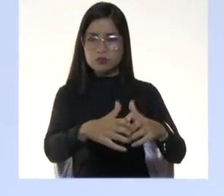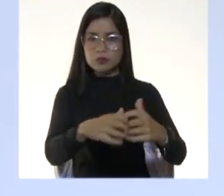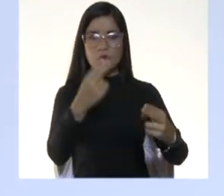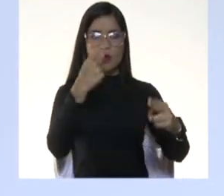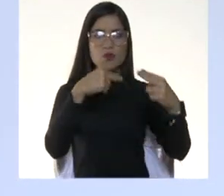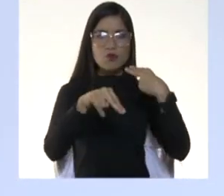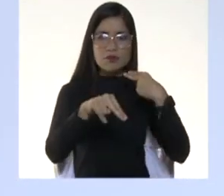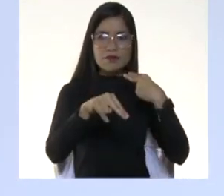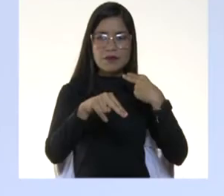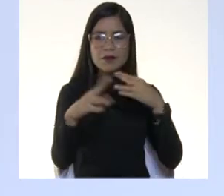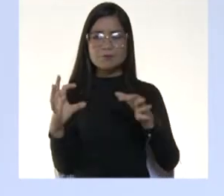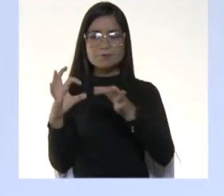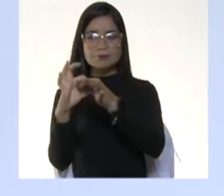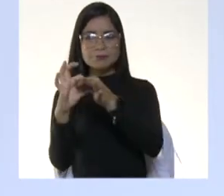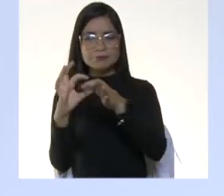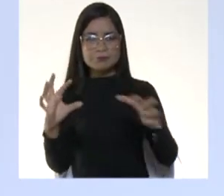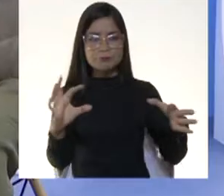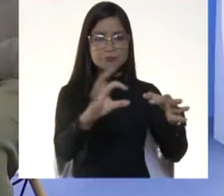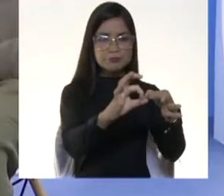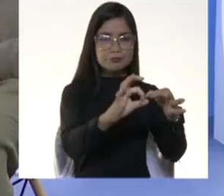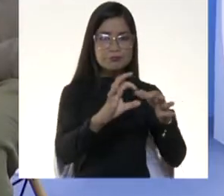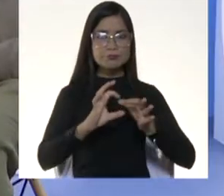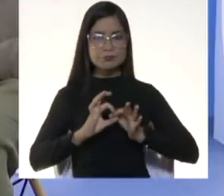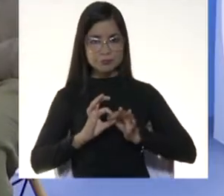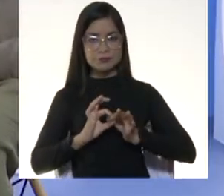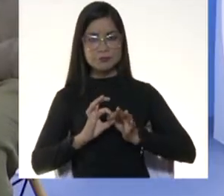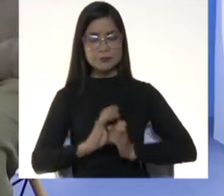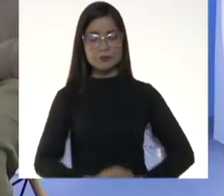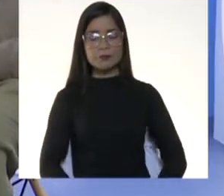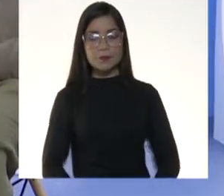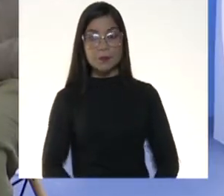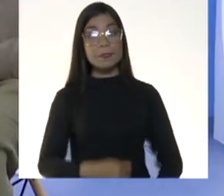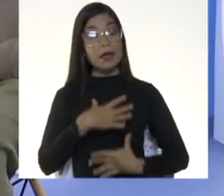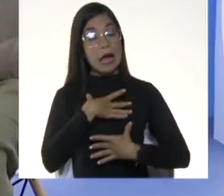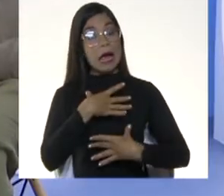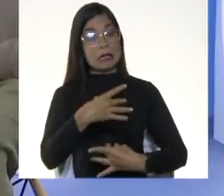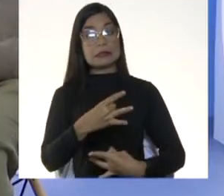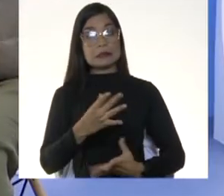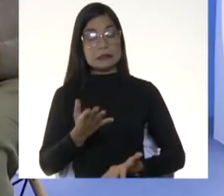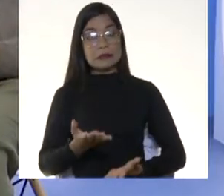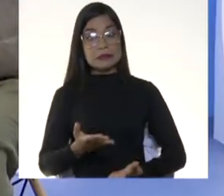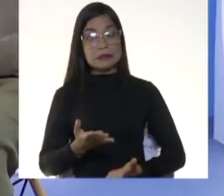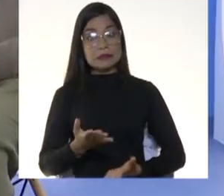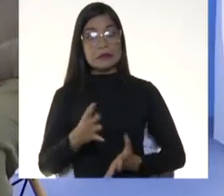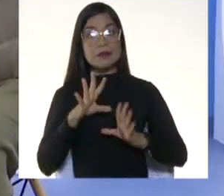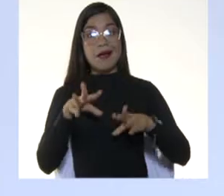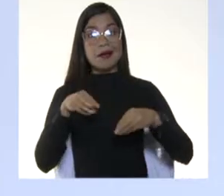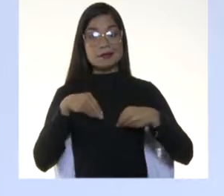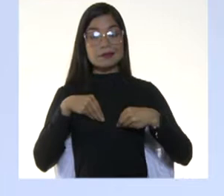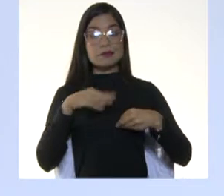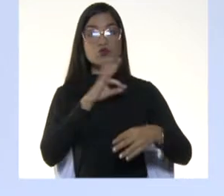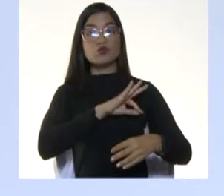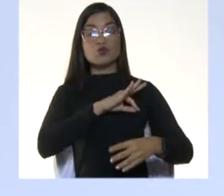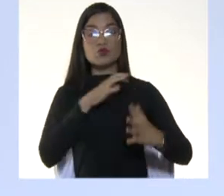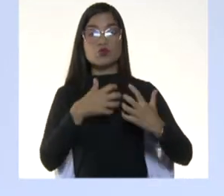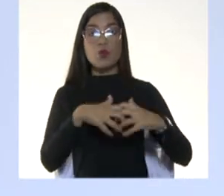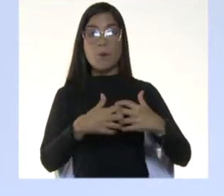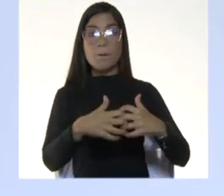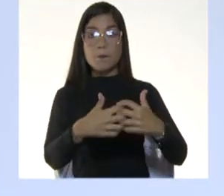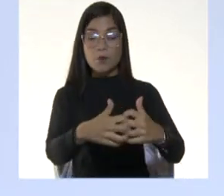a los motores socioproductivos. Es interesante asumir que los motores socioproductivos se vincularon